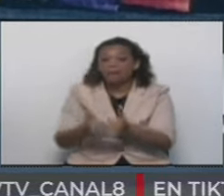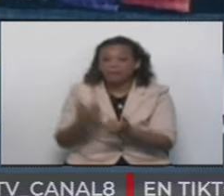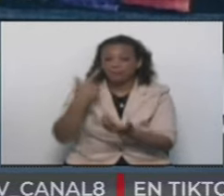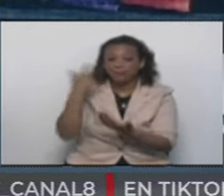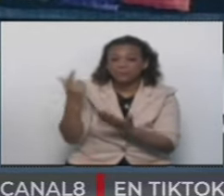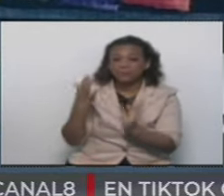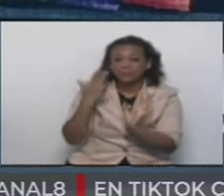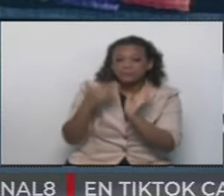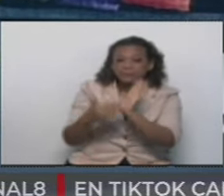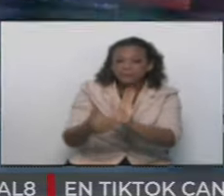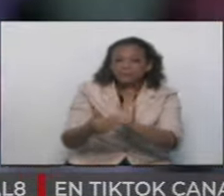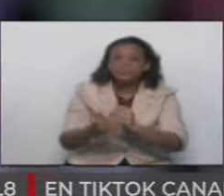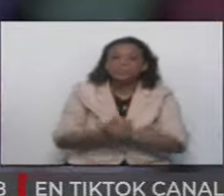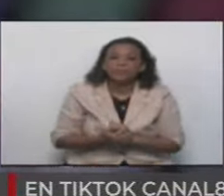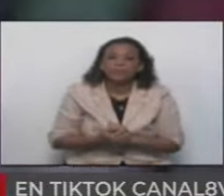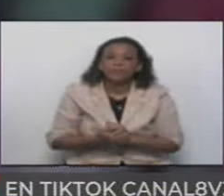Jiménez,